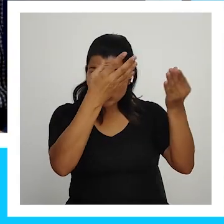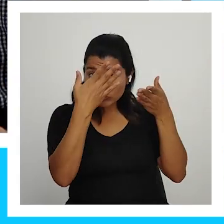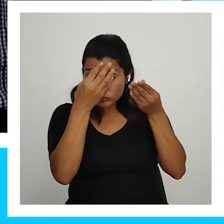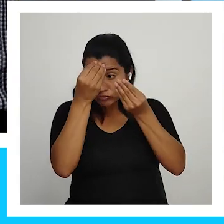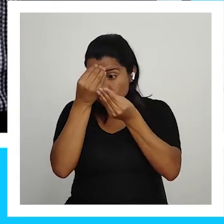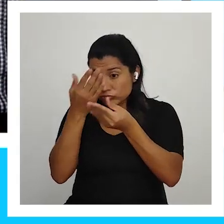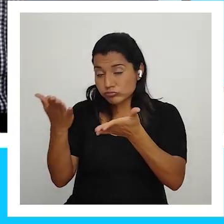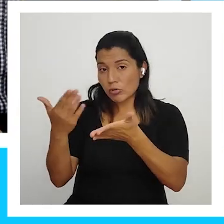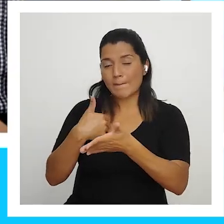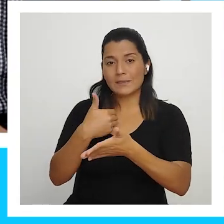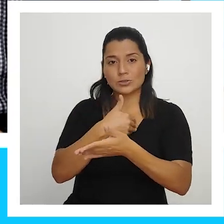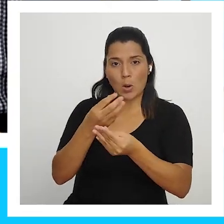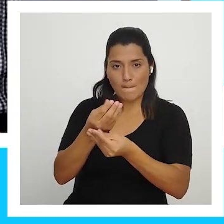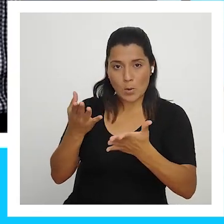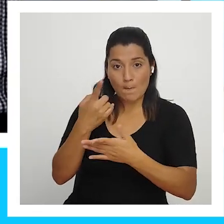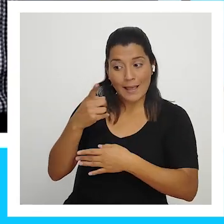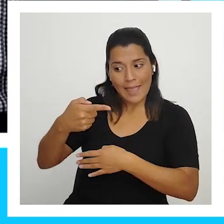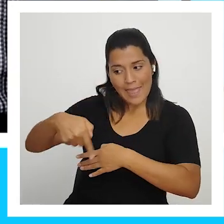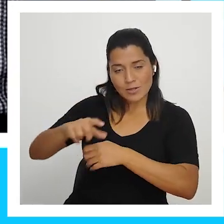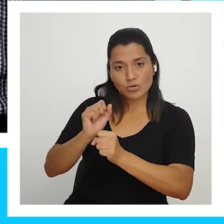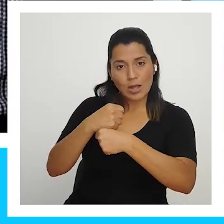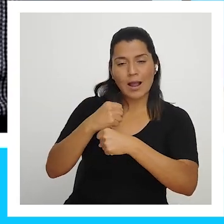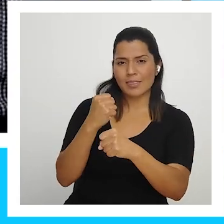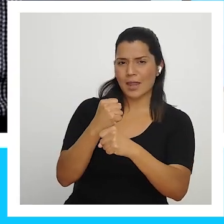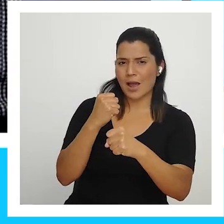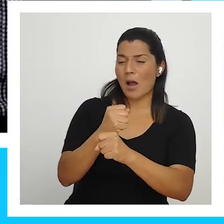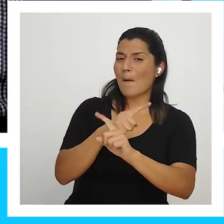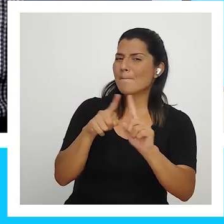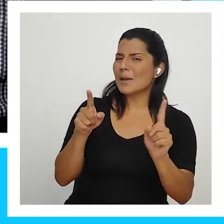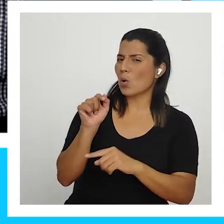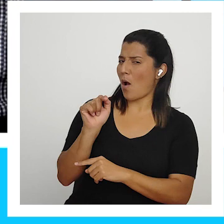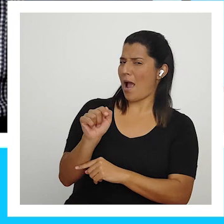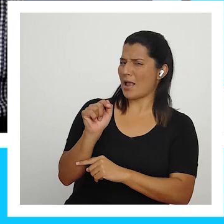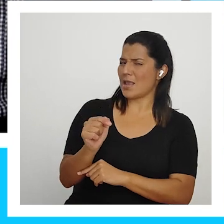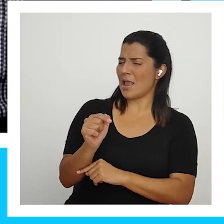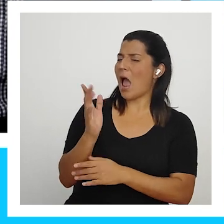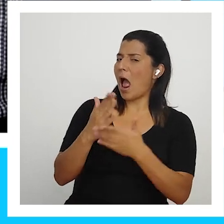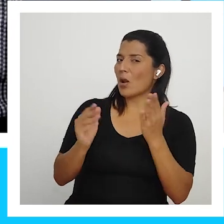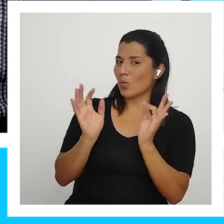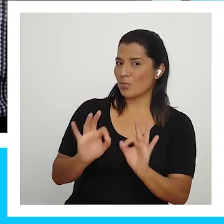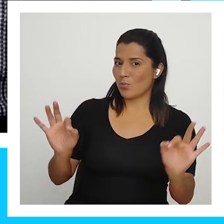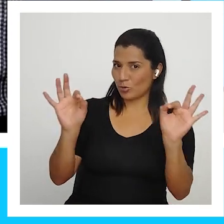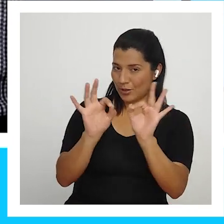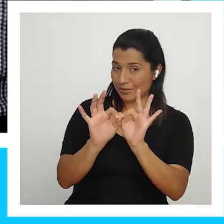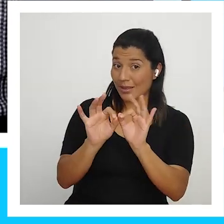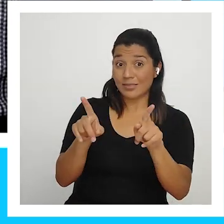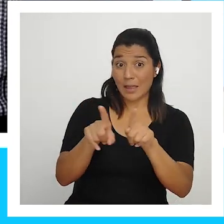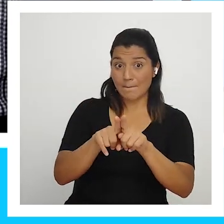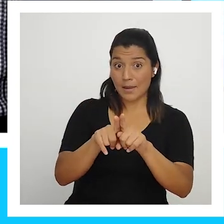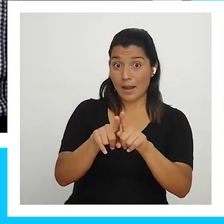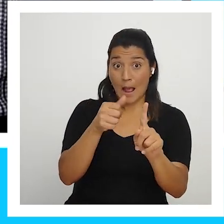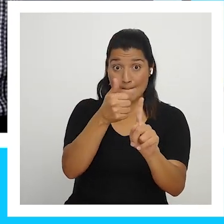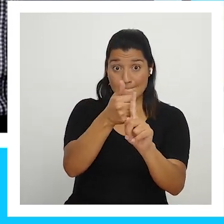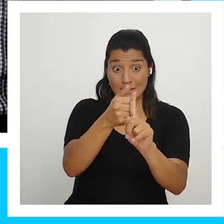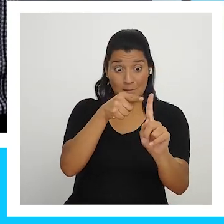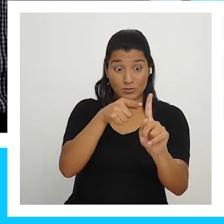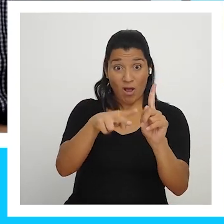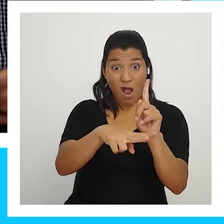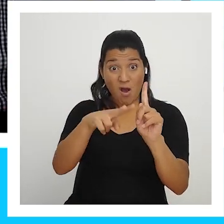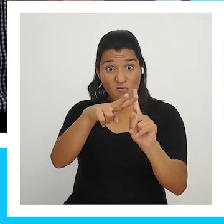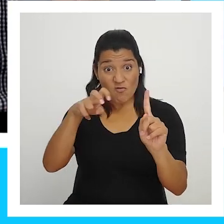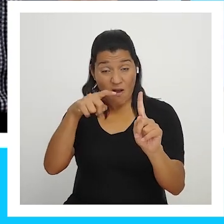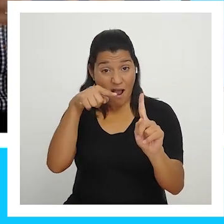el tema del abordaje investigativo ya en sede penal, porque sabemos que mucho ya también se ha adelantado por parte de la propia Embajada de Estados Unidos. Eso es importante,